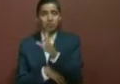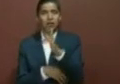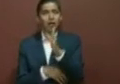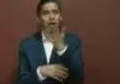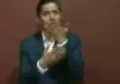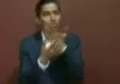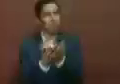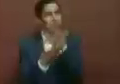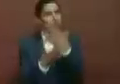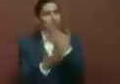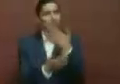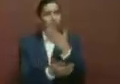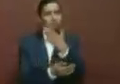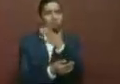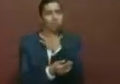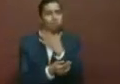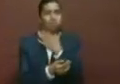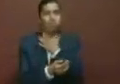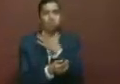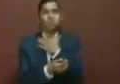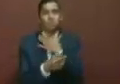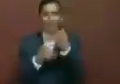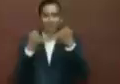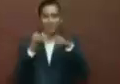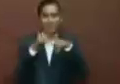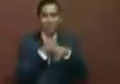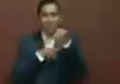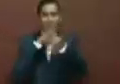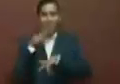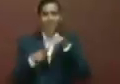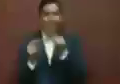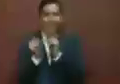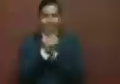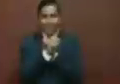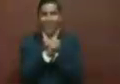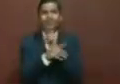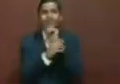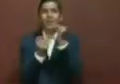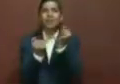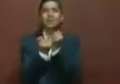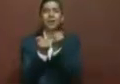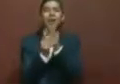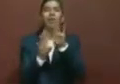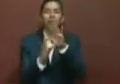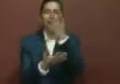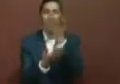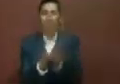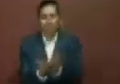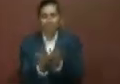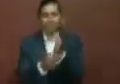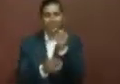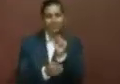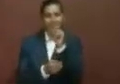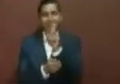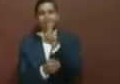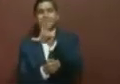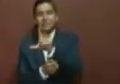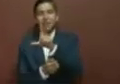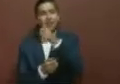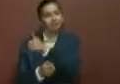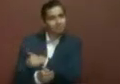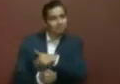ocupación con la inauguración de la feria. Y como tocó también el puente, pues mucha gente de aquí de Morelia se trasladó